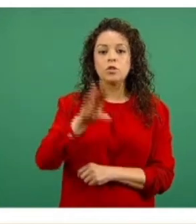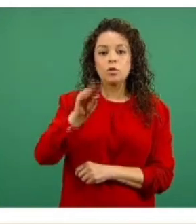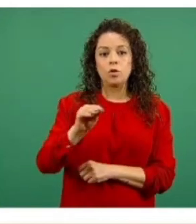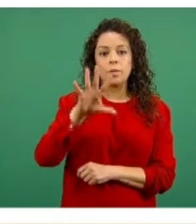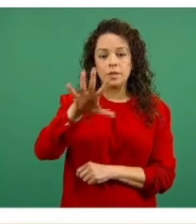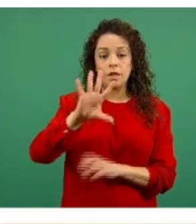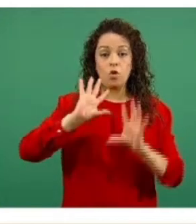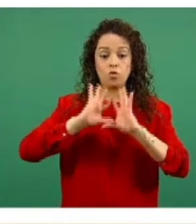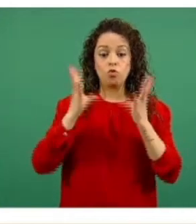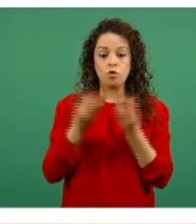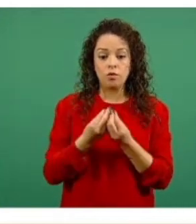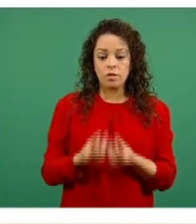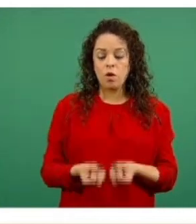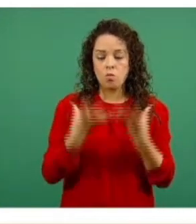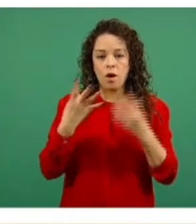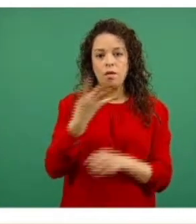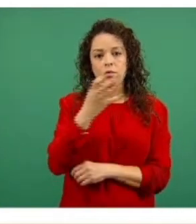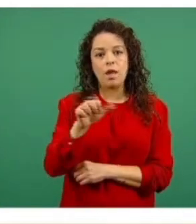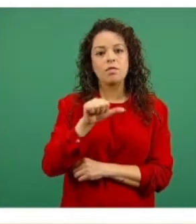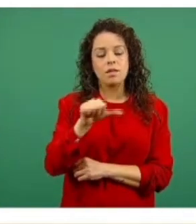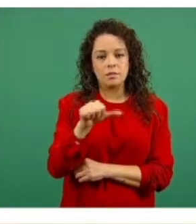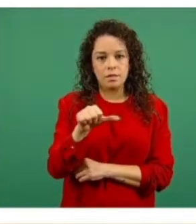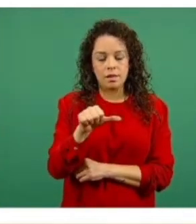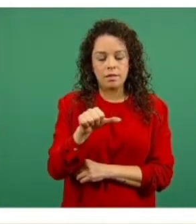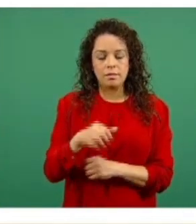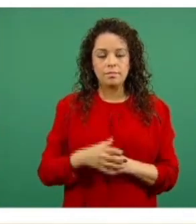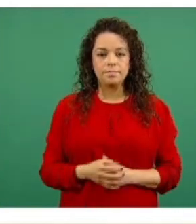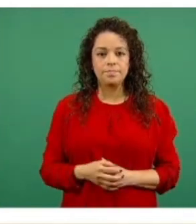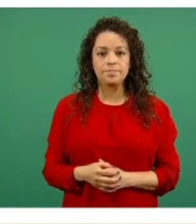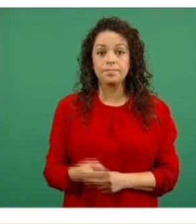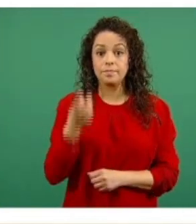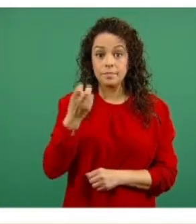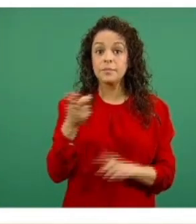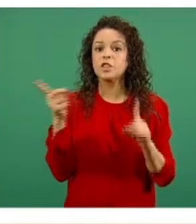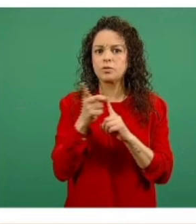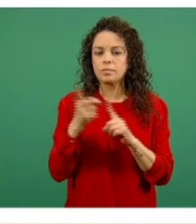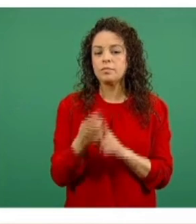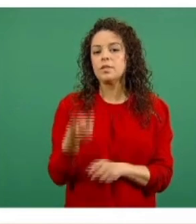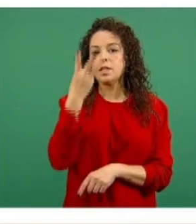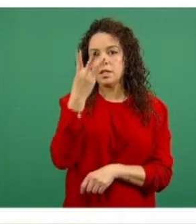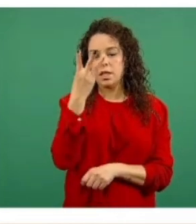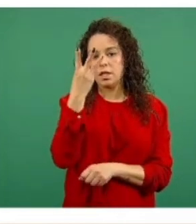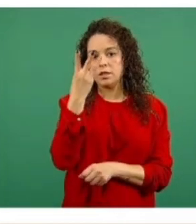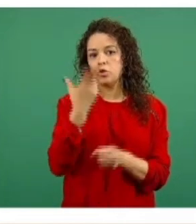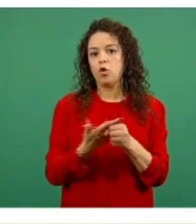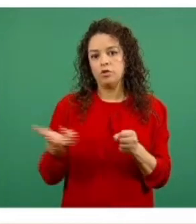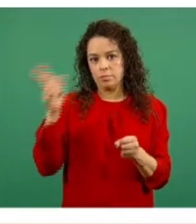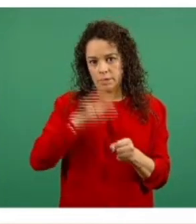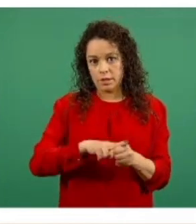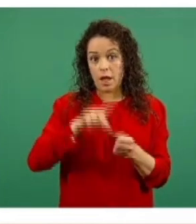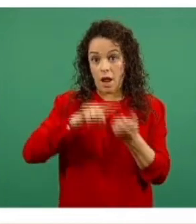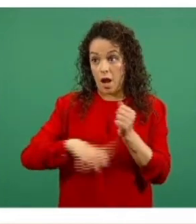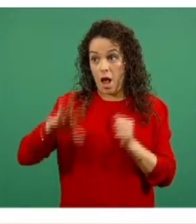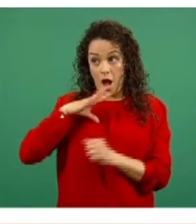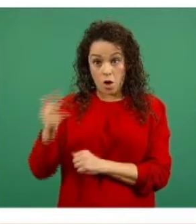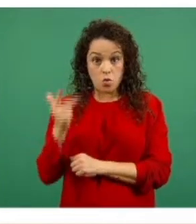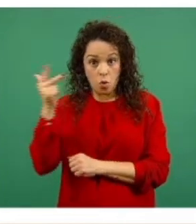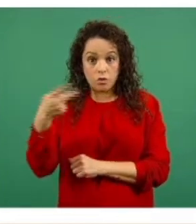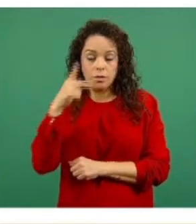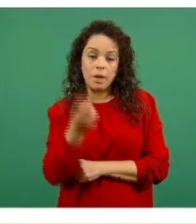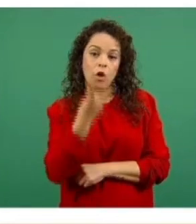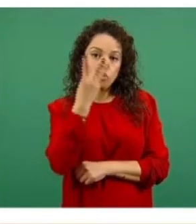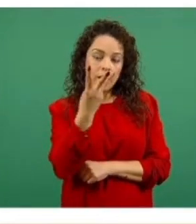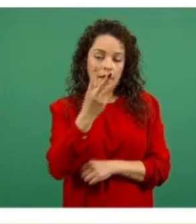a 416. Son esto en 3 hospitales de los 8 hospitales de Michoacán. Es